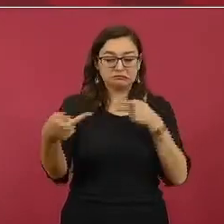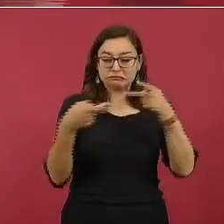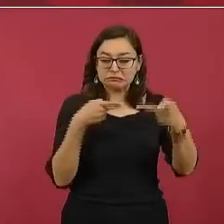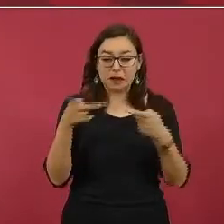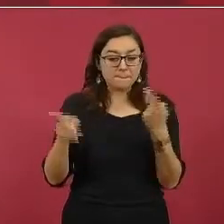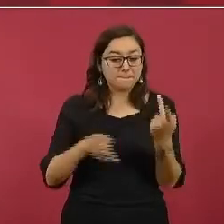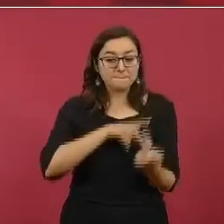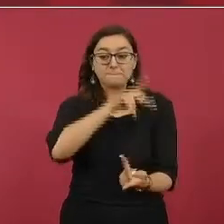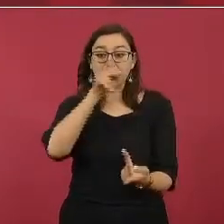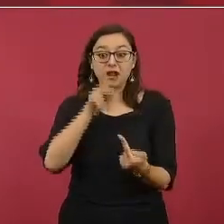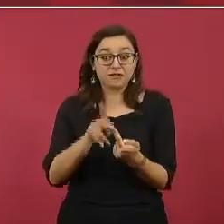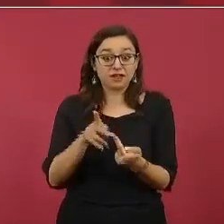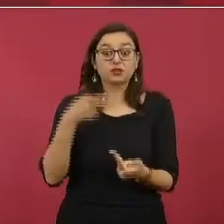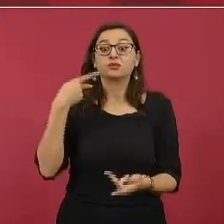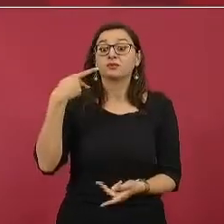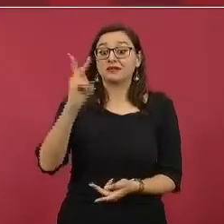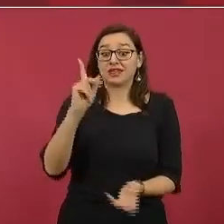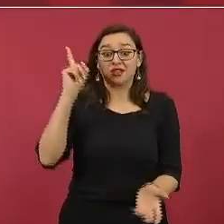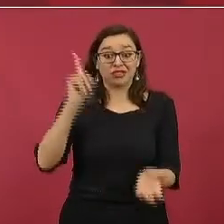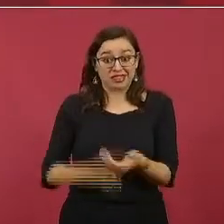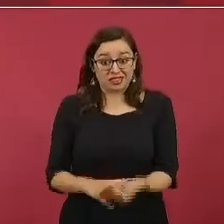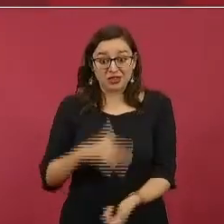no funciona nada,